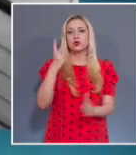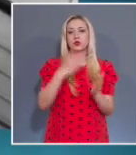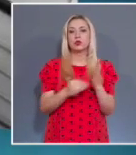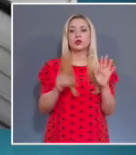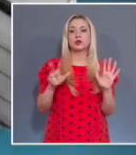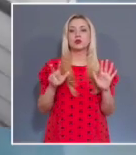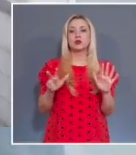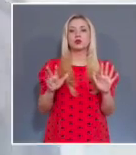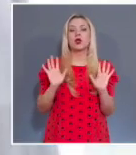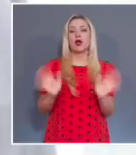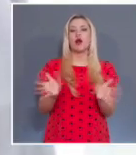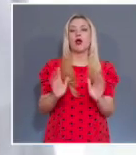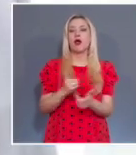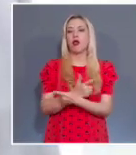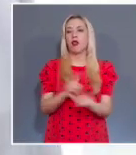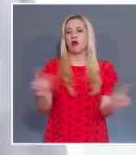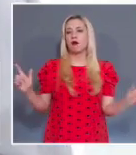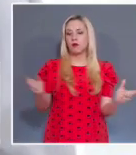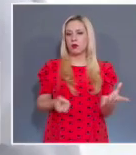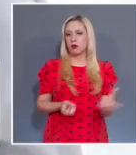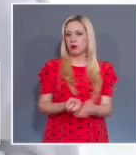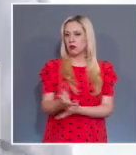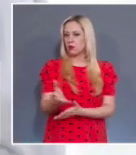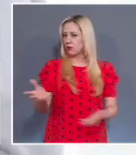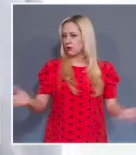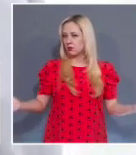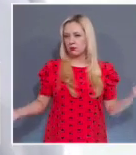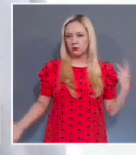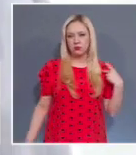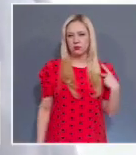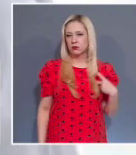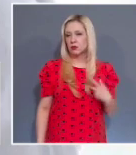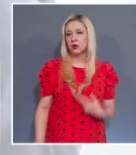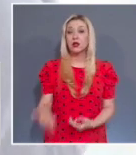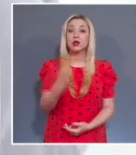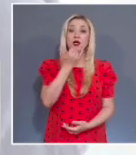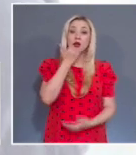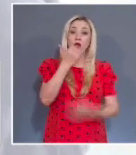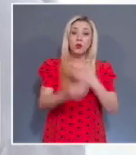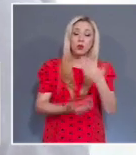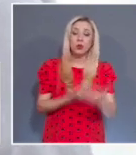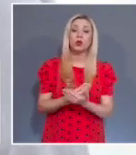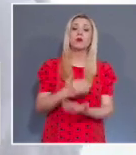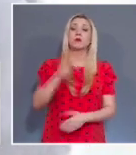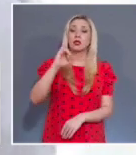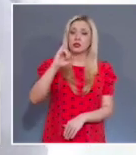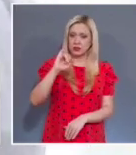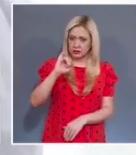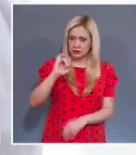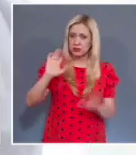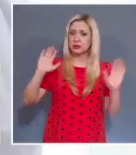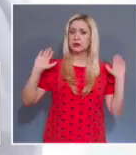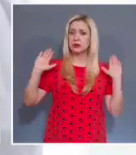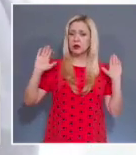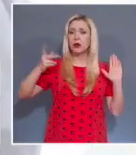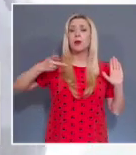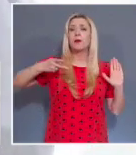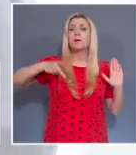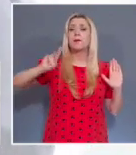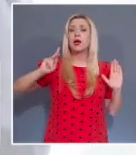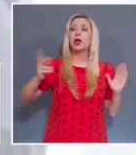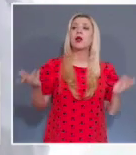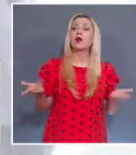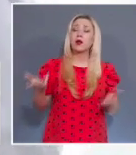libertad. Las disculpas son adecuadas y efectivas si van acompañadas de otras medidas estatales